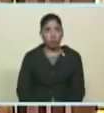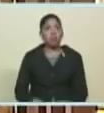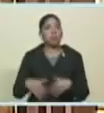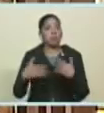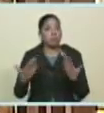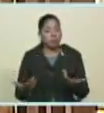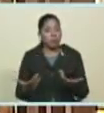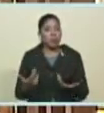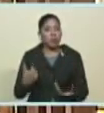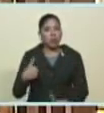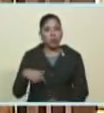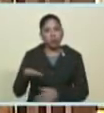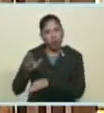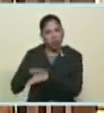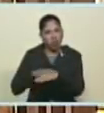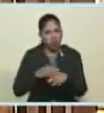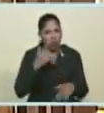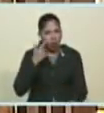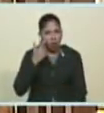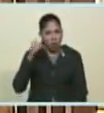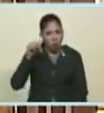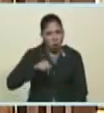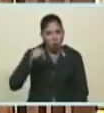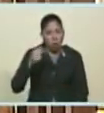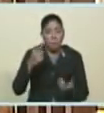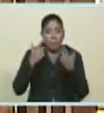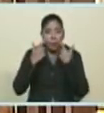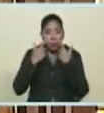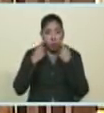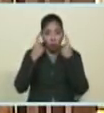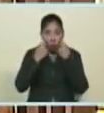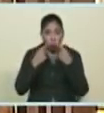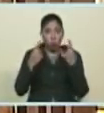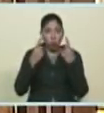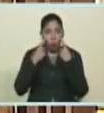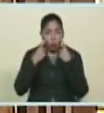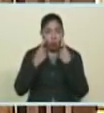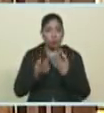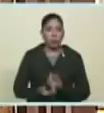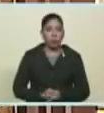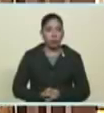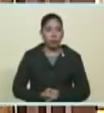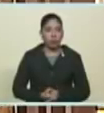esos llamados insurreccionales que yo he visto hoy con mis ojos,